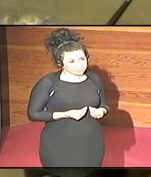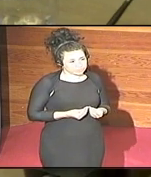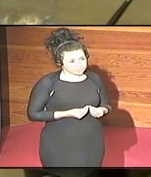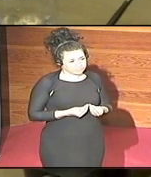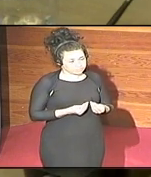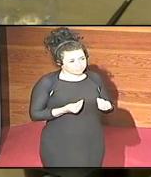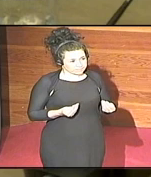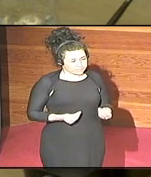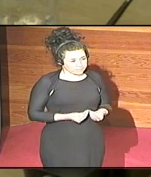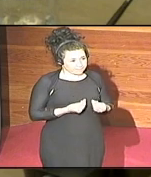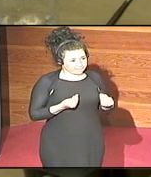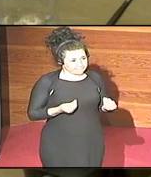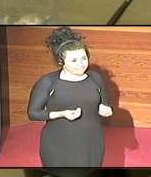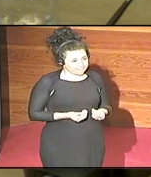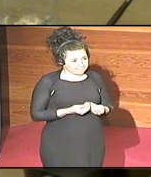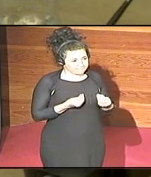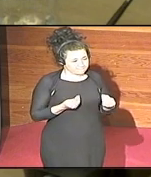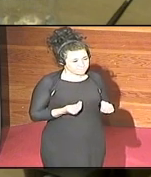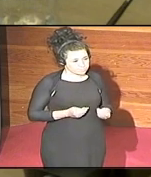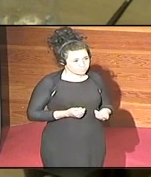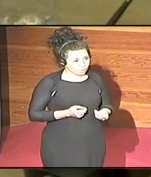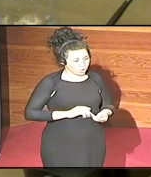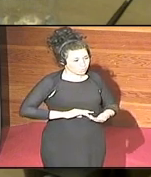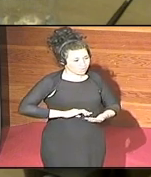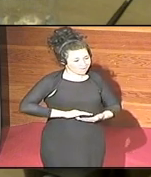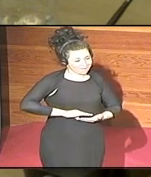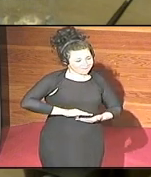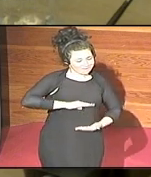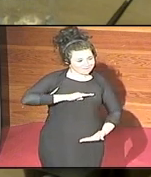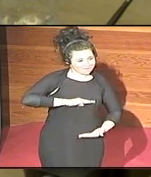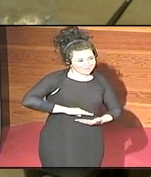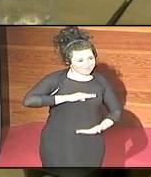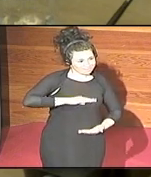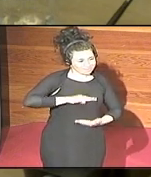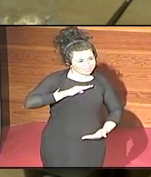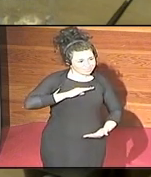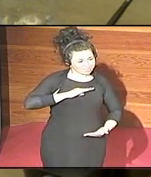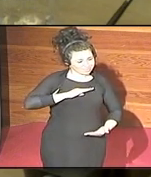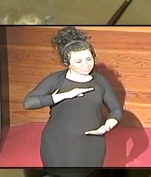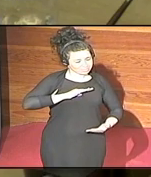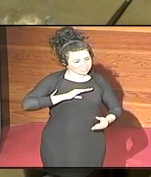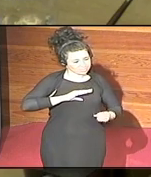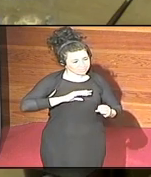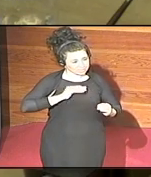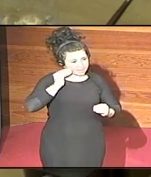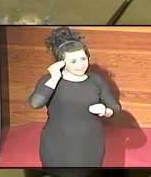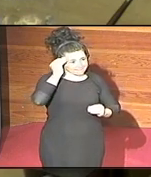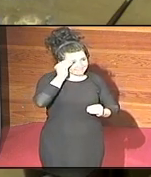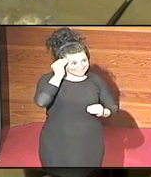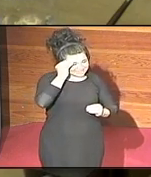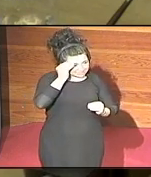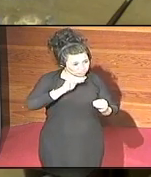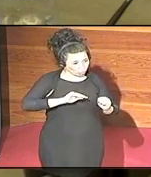de como jugando con plastilina, de modelar el pensamiento colectivo recuerda al fascismo.